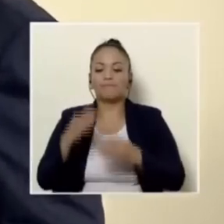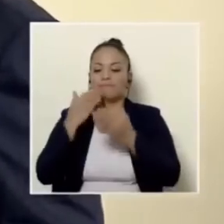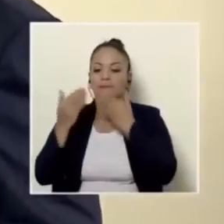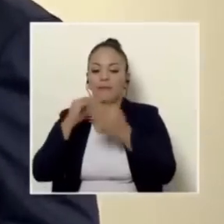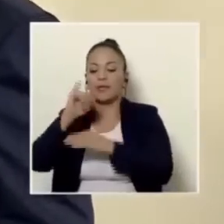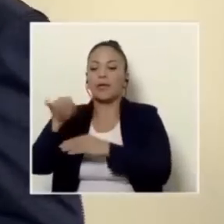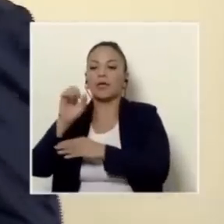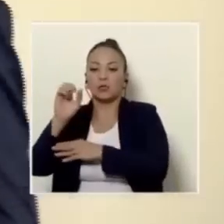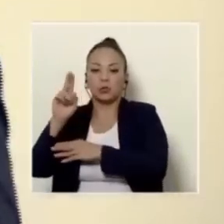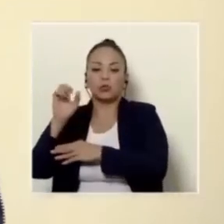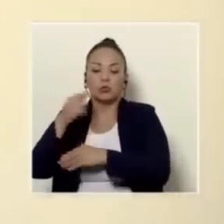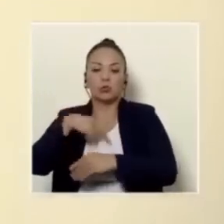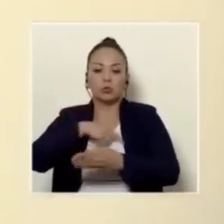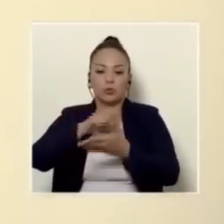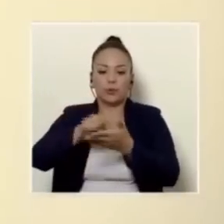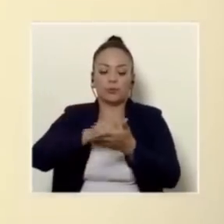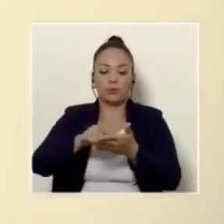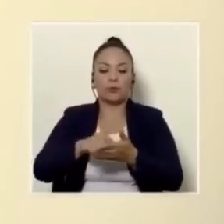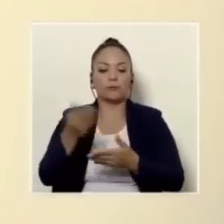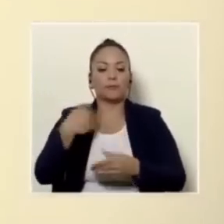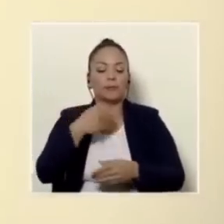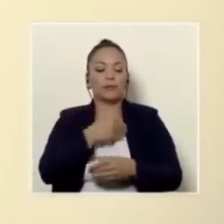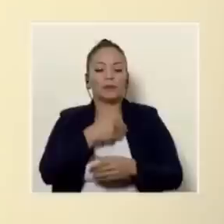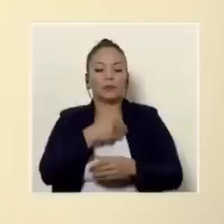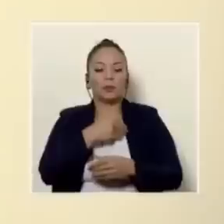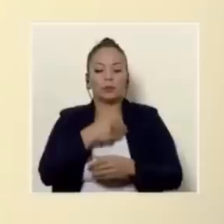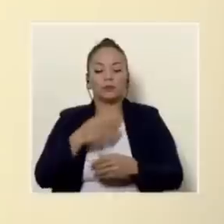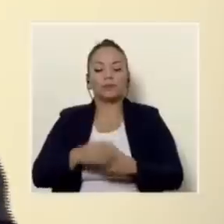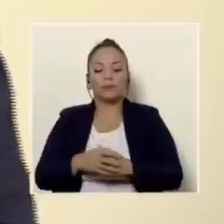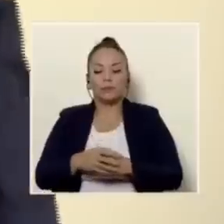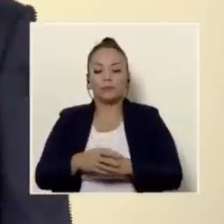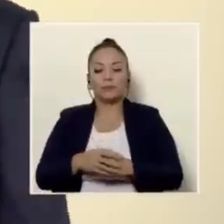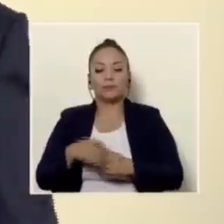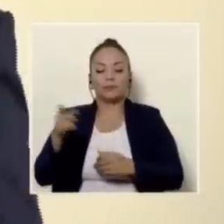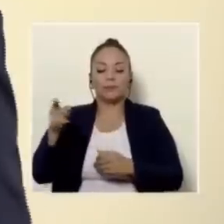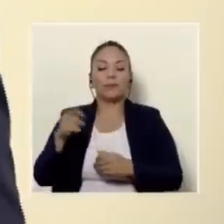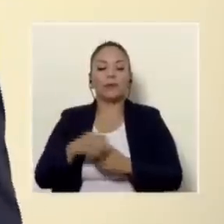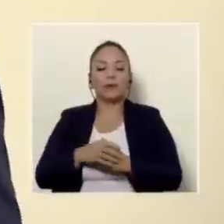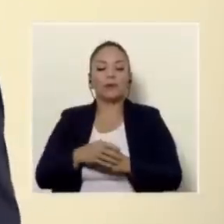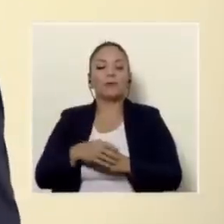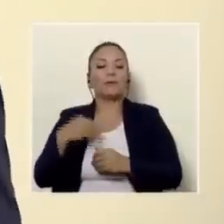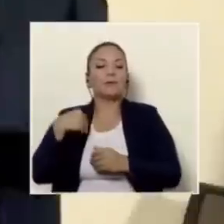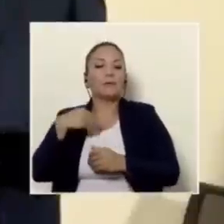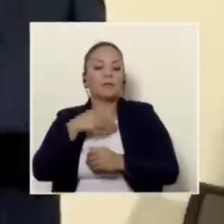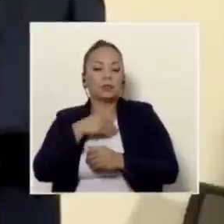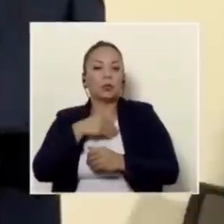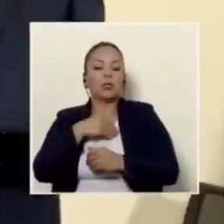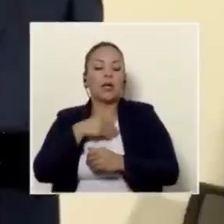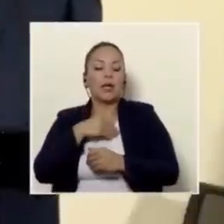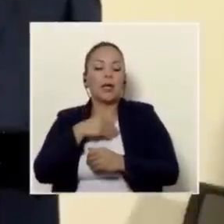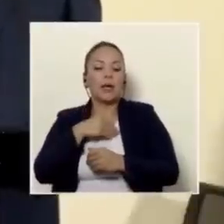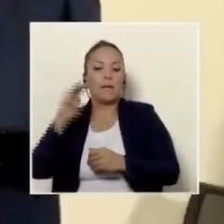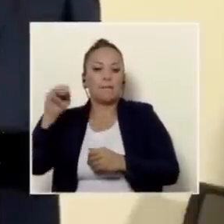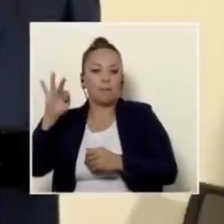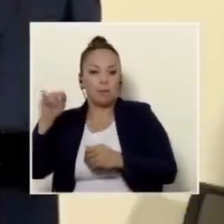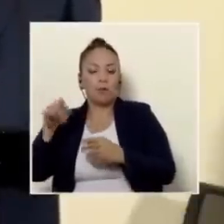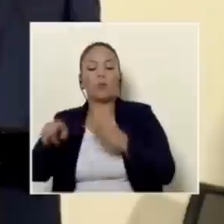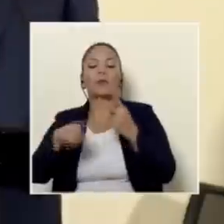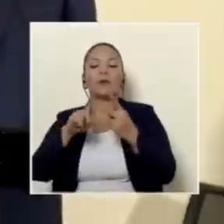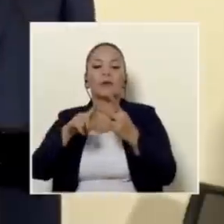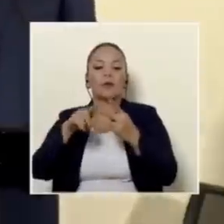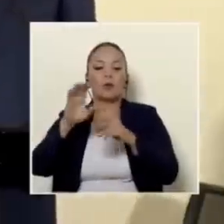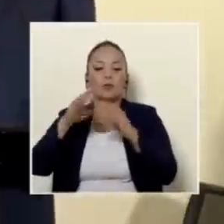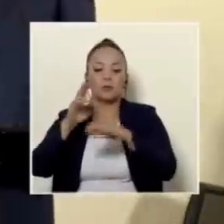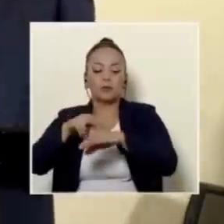Muchas gracias, don Jesús. Tomamos nota. Señor ministro de Transportes de la Comisión Nacional de Emergencia. La siguiente, si hay